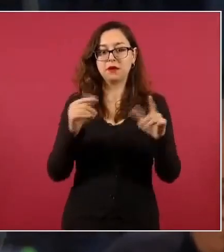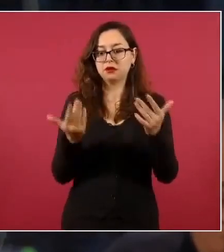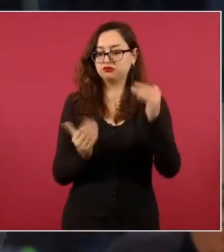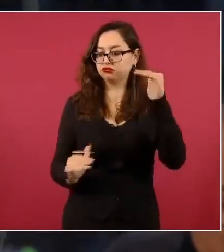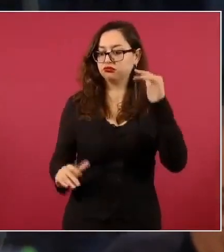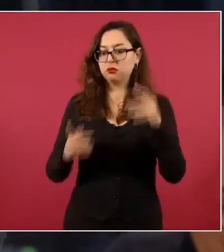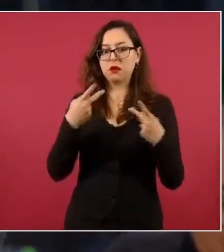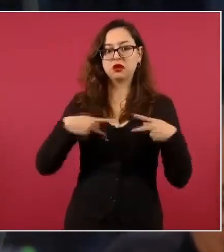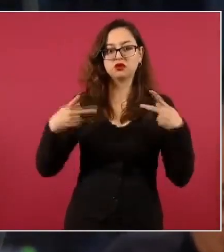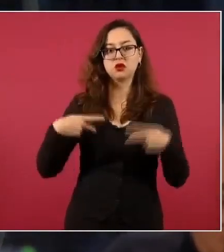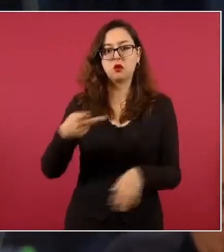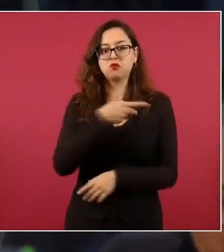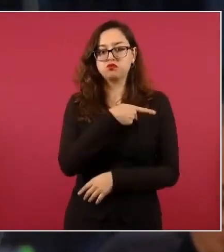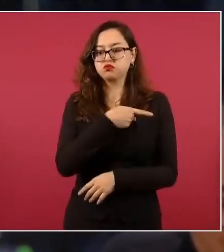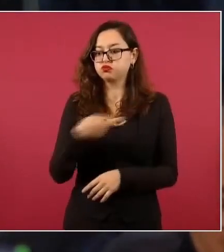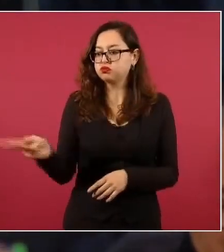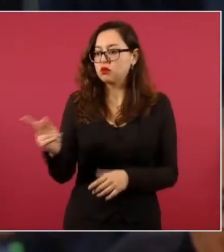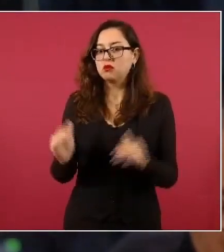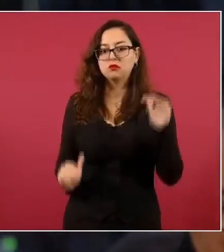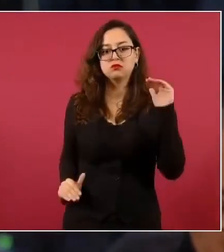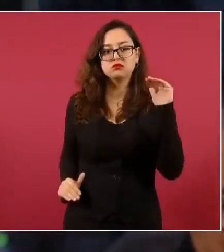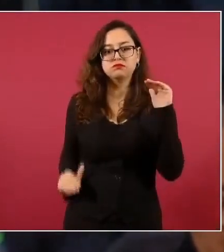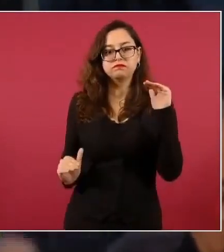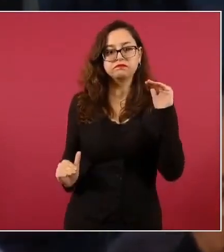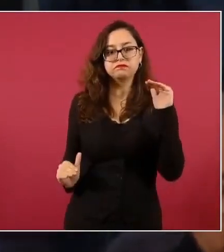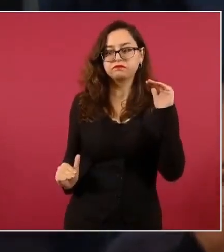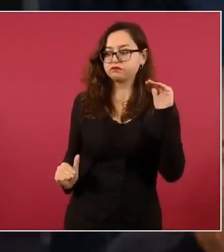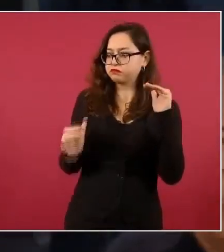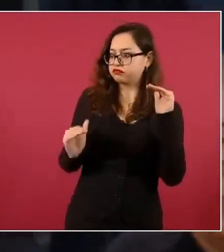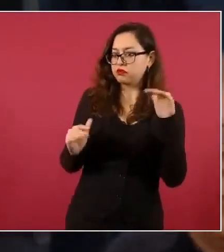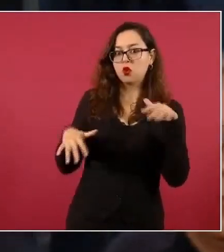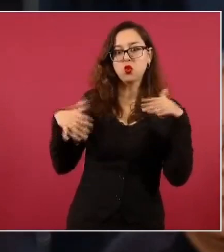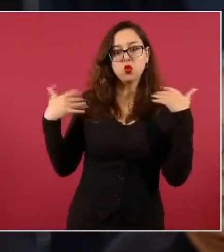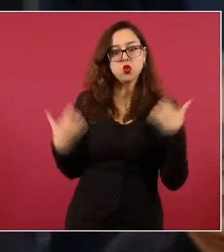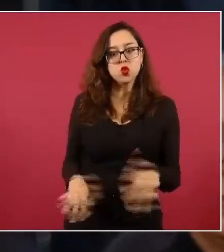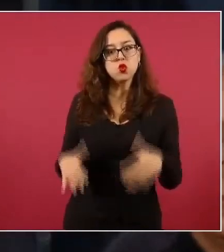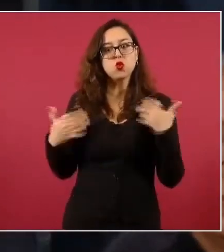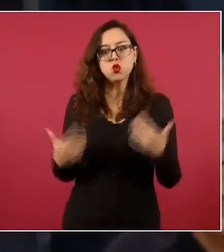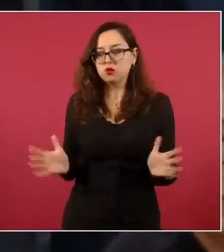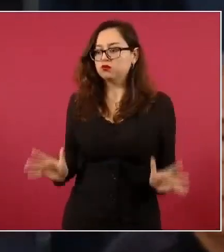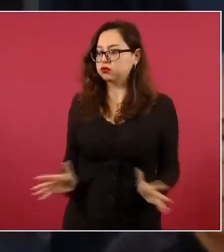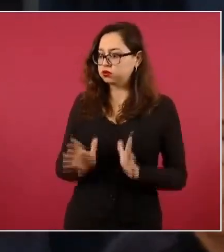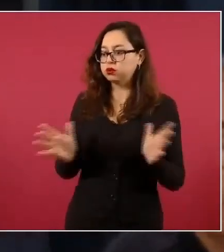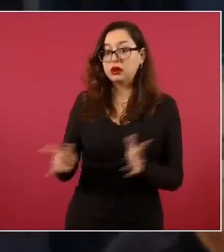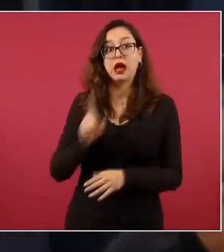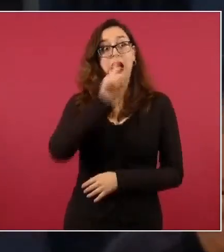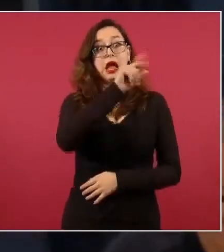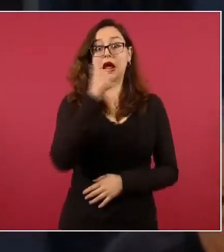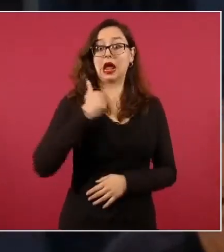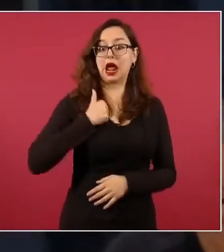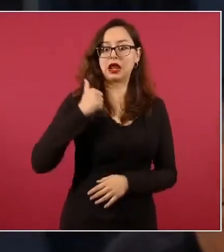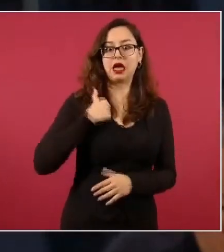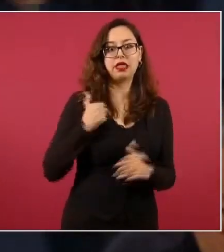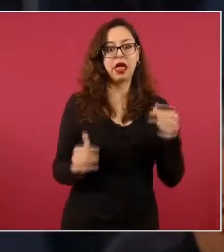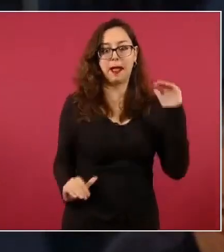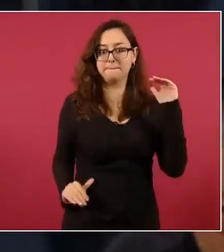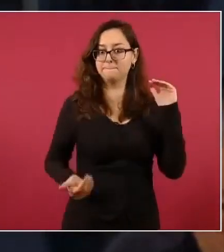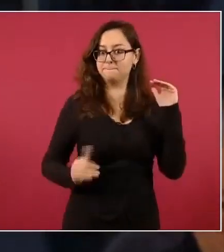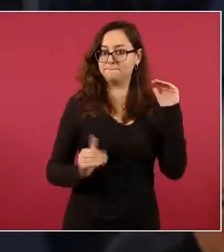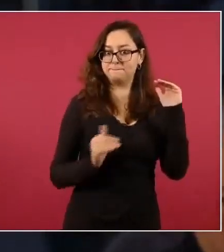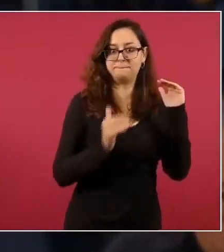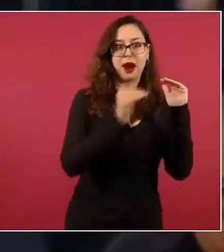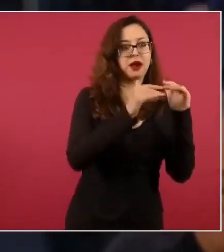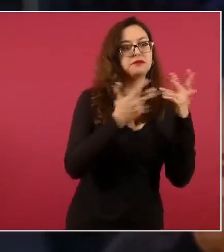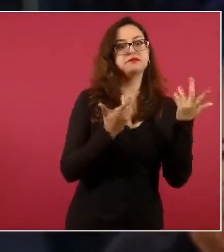Canadá. La OCDE de esta organización hace esta medición que publica en su informe Panorama de las Regiones y las